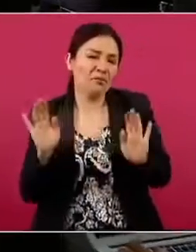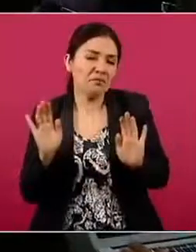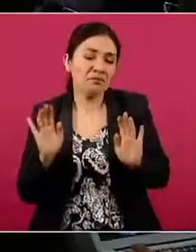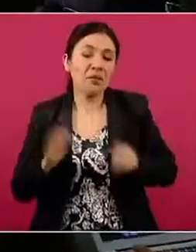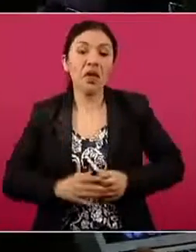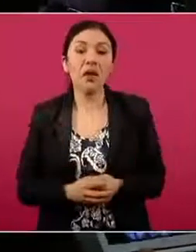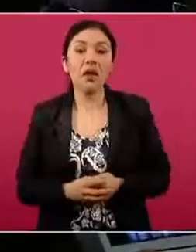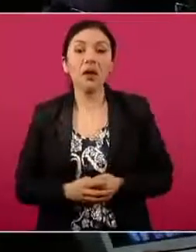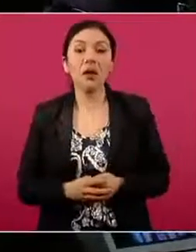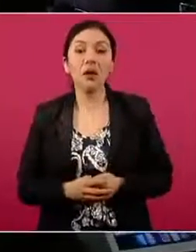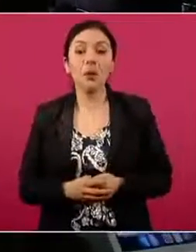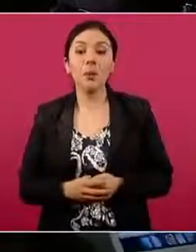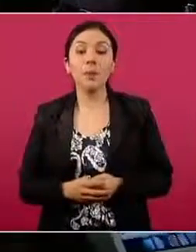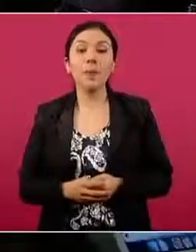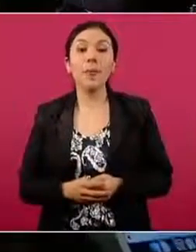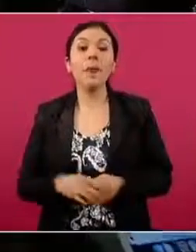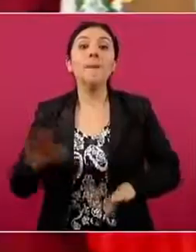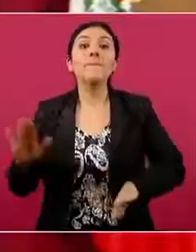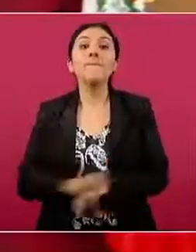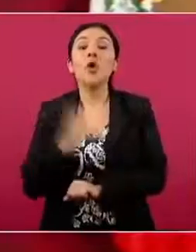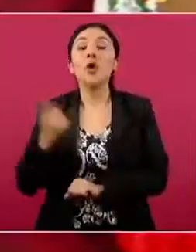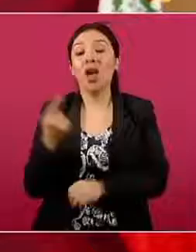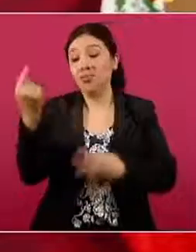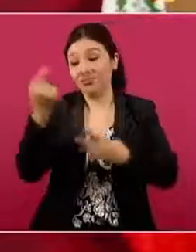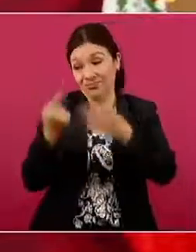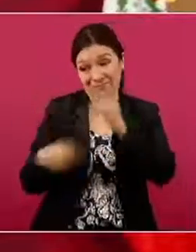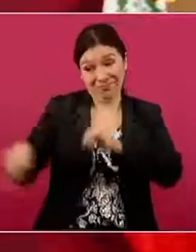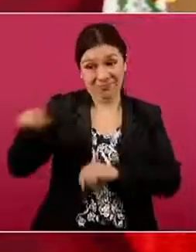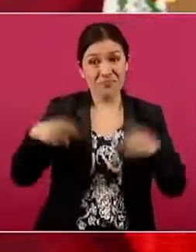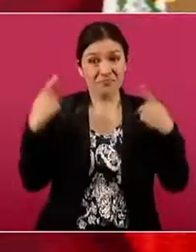porque se sienten